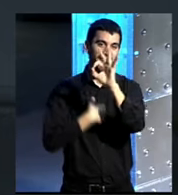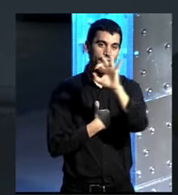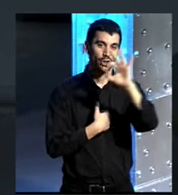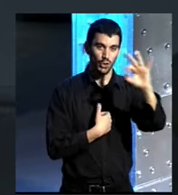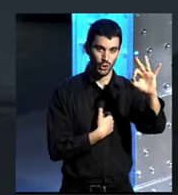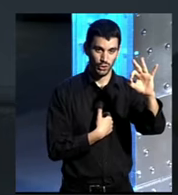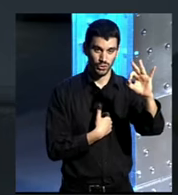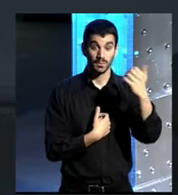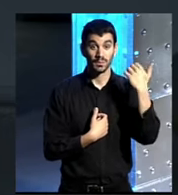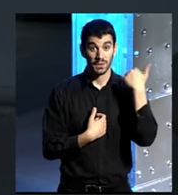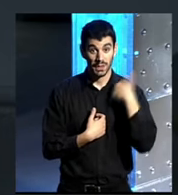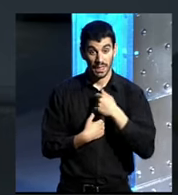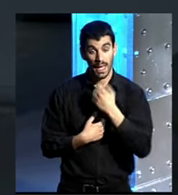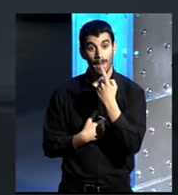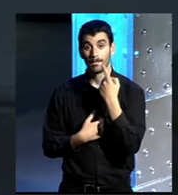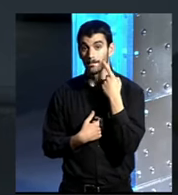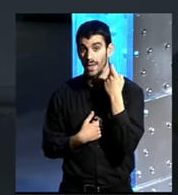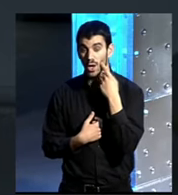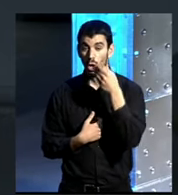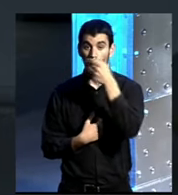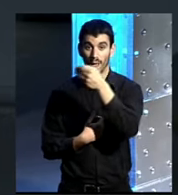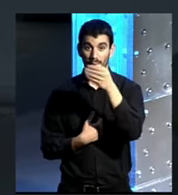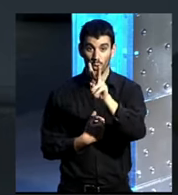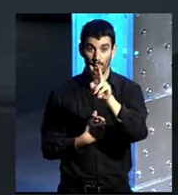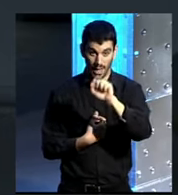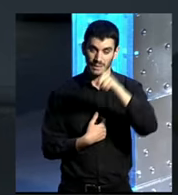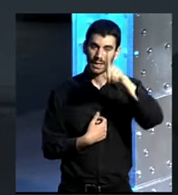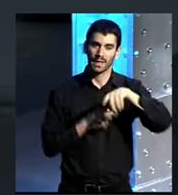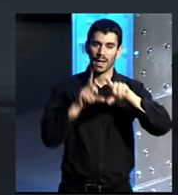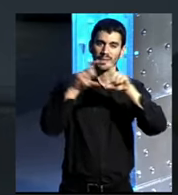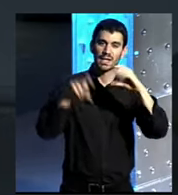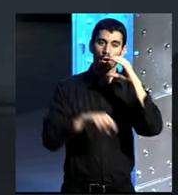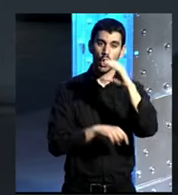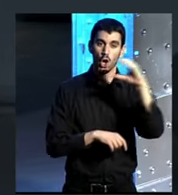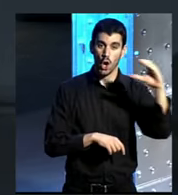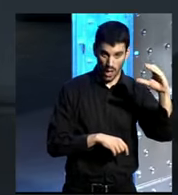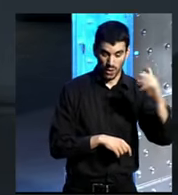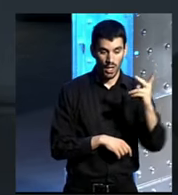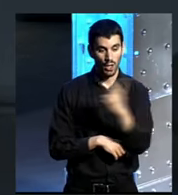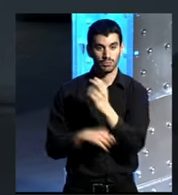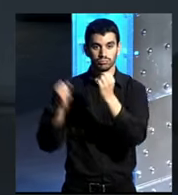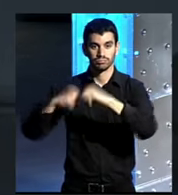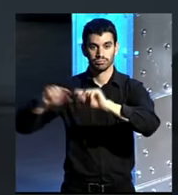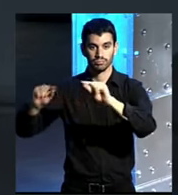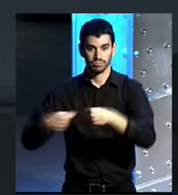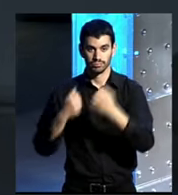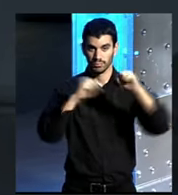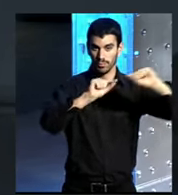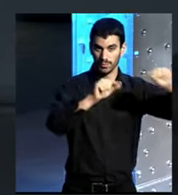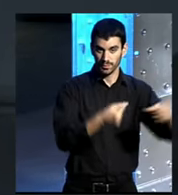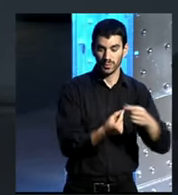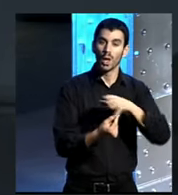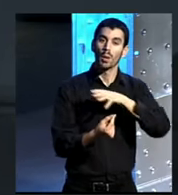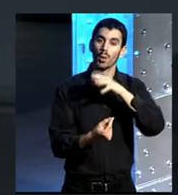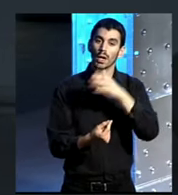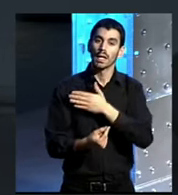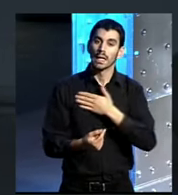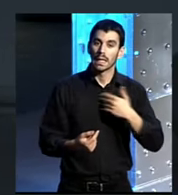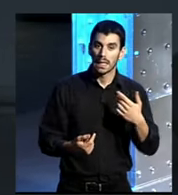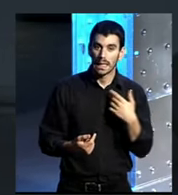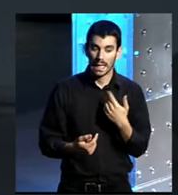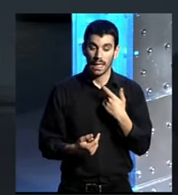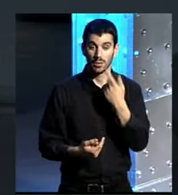una alianza con el BBVA y con Coca-Cola, porque la segunda fase del proyecto es poder vender datos a